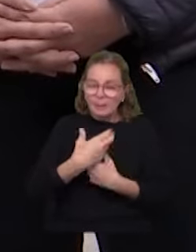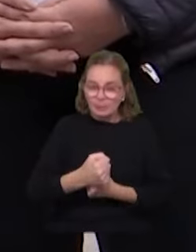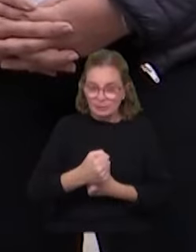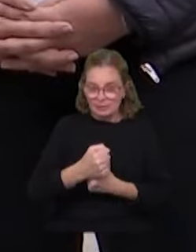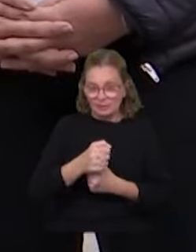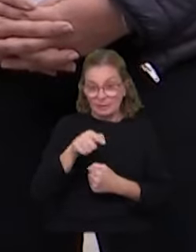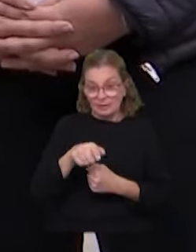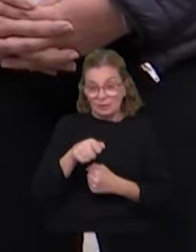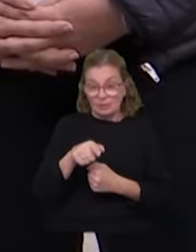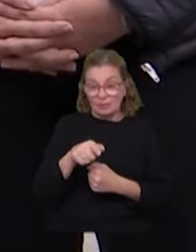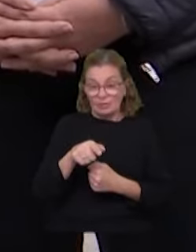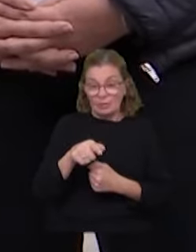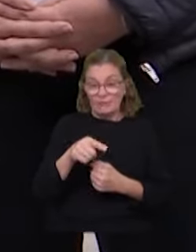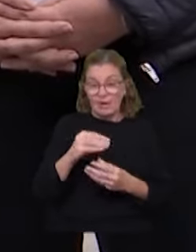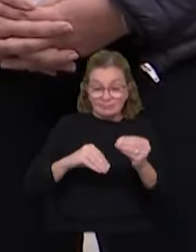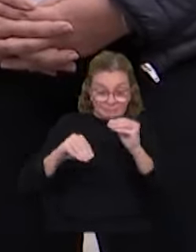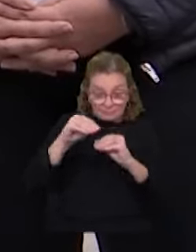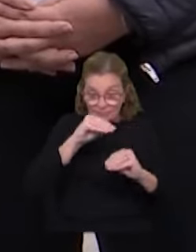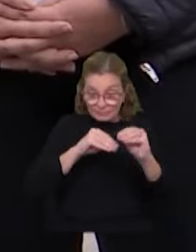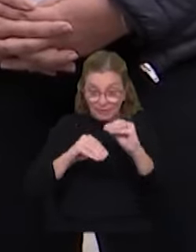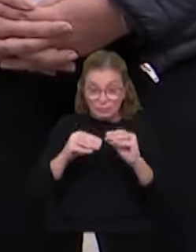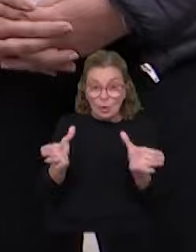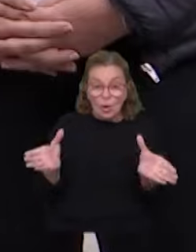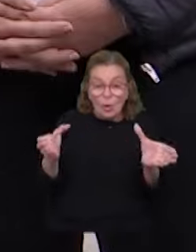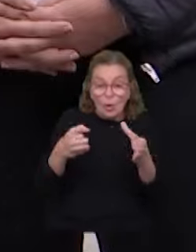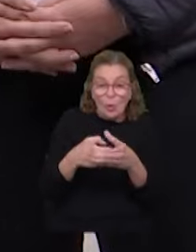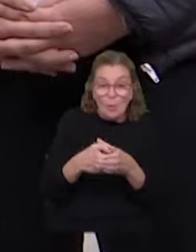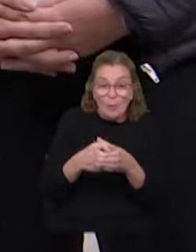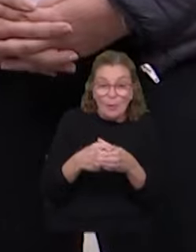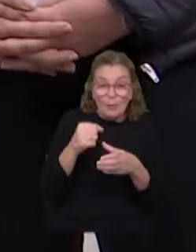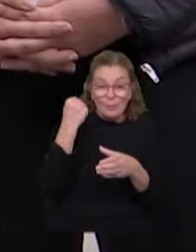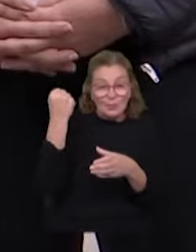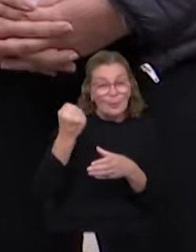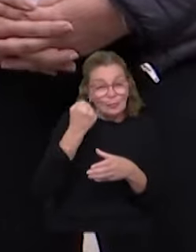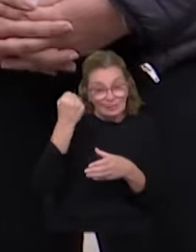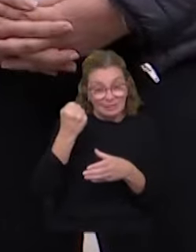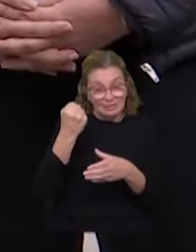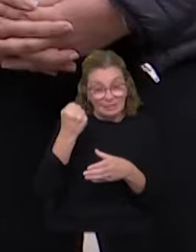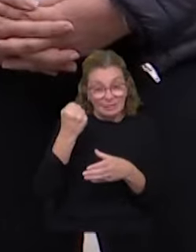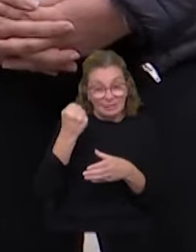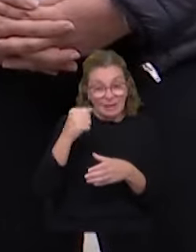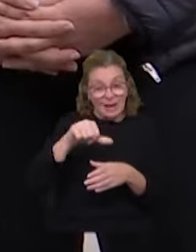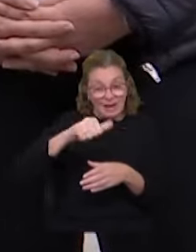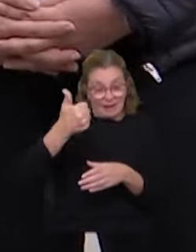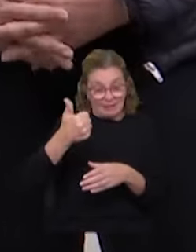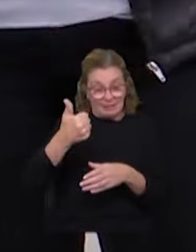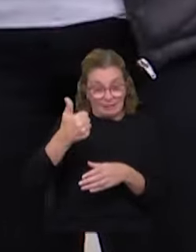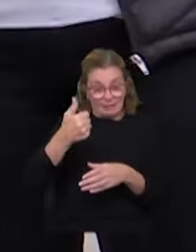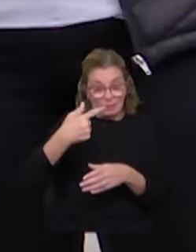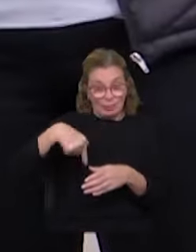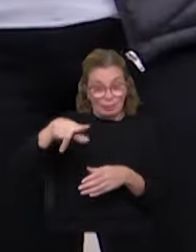eso va Armando la unidad popular indispensable para triunfar